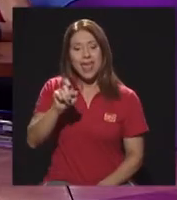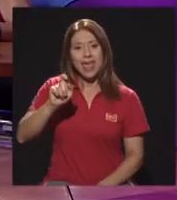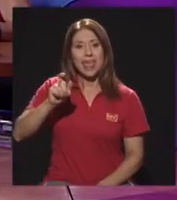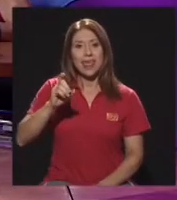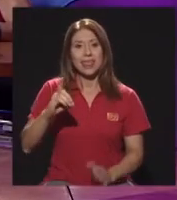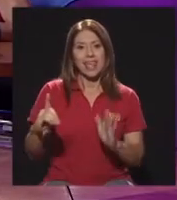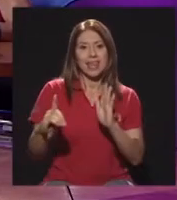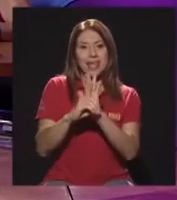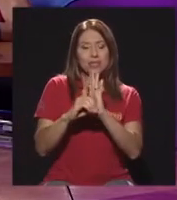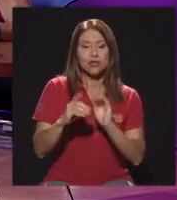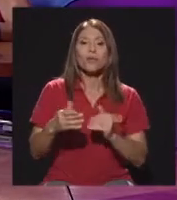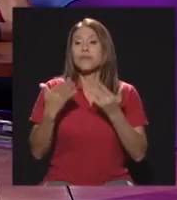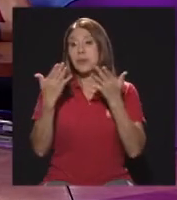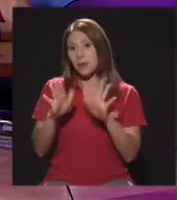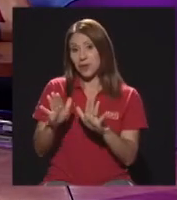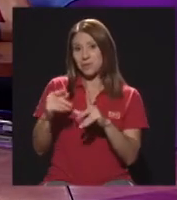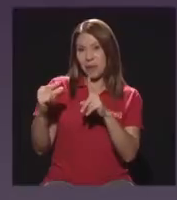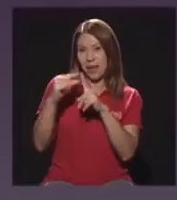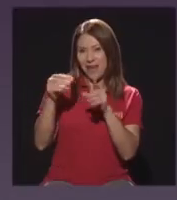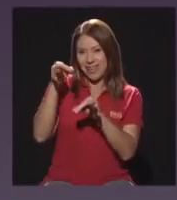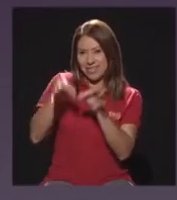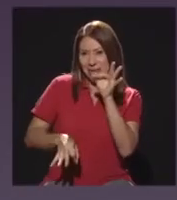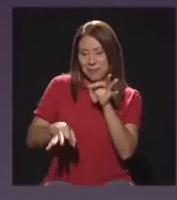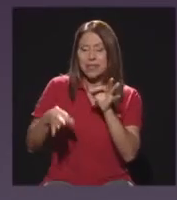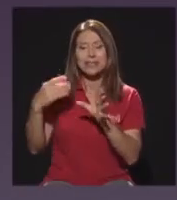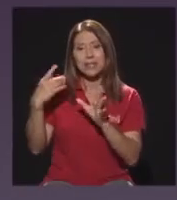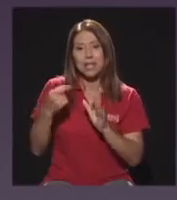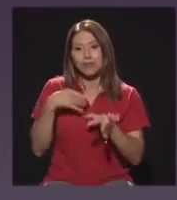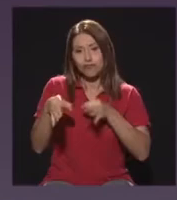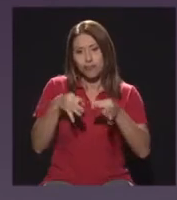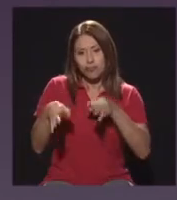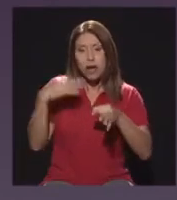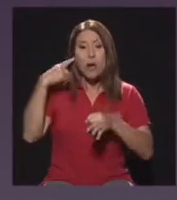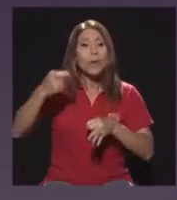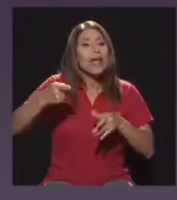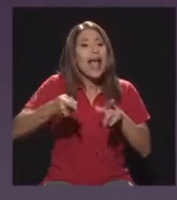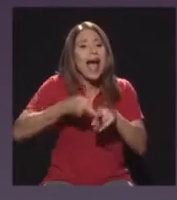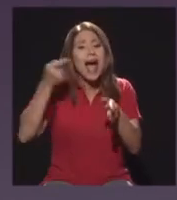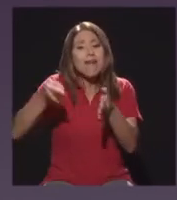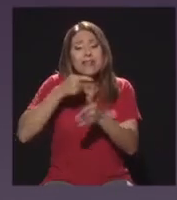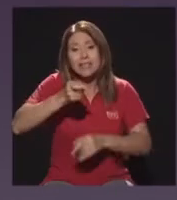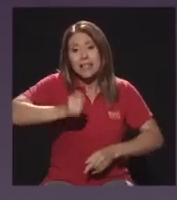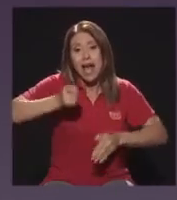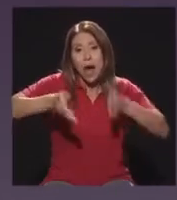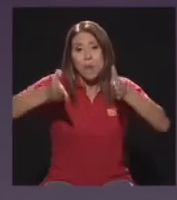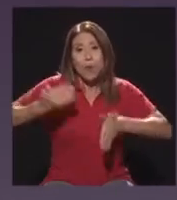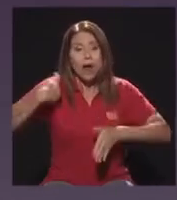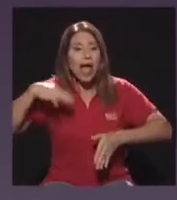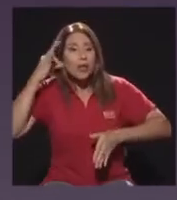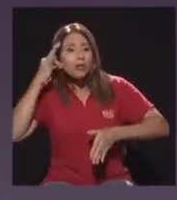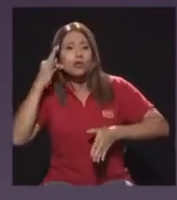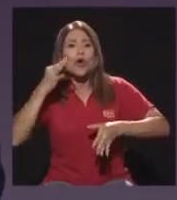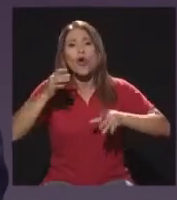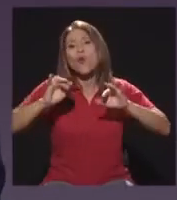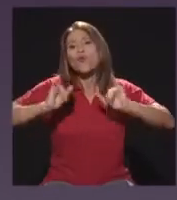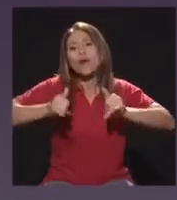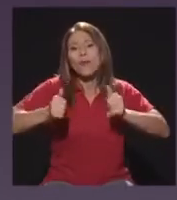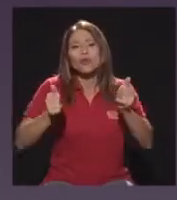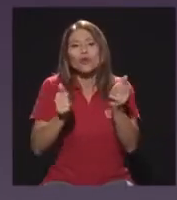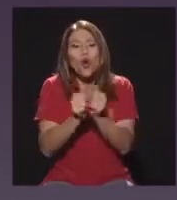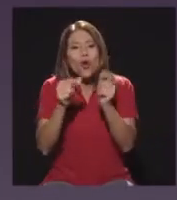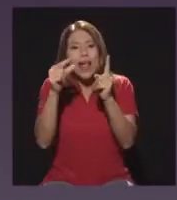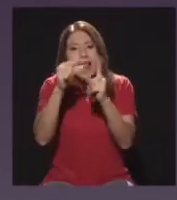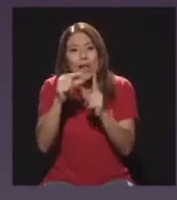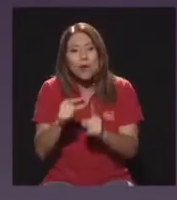ponerlo en palabras simples porque muchas veces lo que ocurre es que los abogados y los abogados jugamos con el lenguaje y no lo aterrizamos entonces